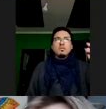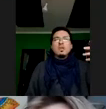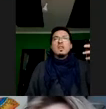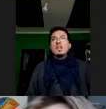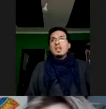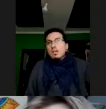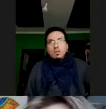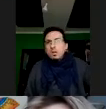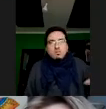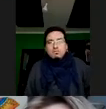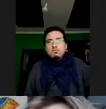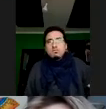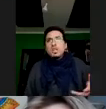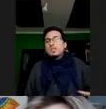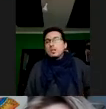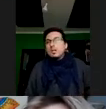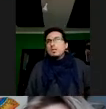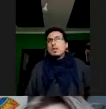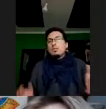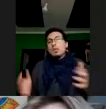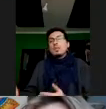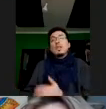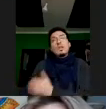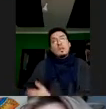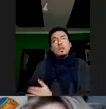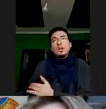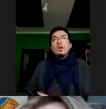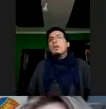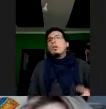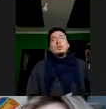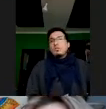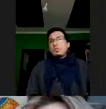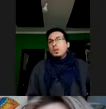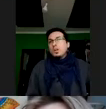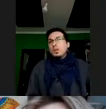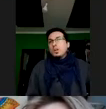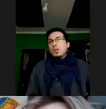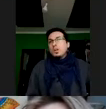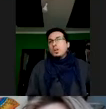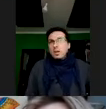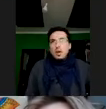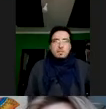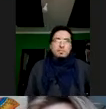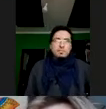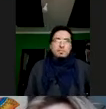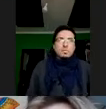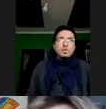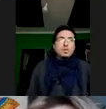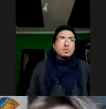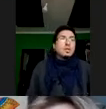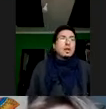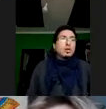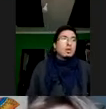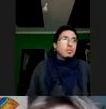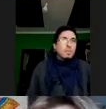más entendible, porque no tendría sentido si tenemos una herramienta que me da 30 grados, utilizar otra que quizás no me lo dé. Entonces